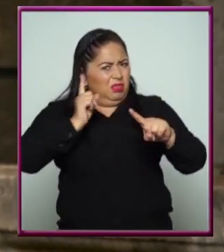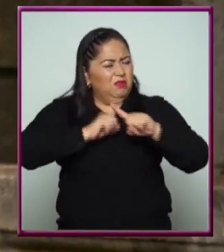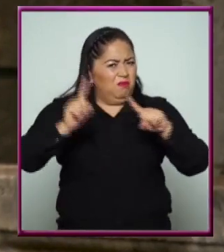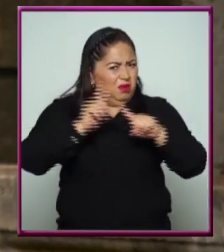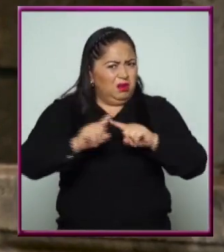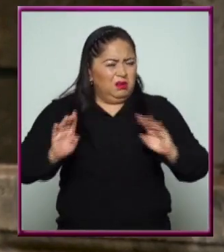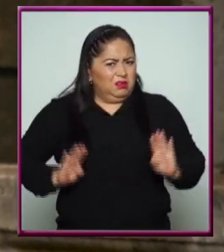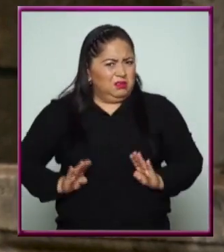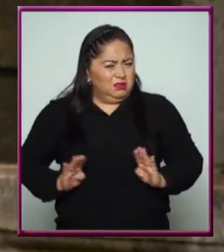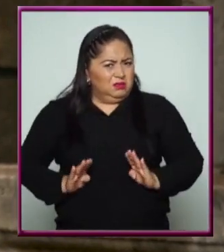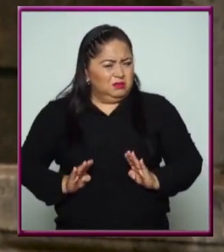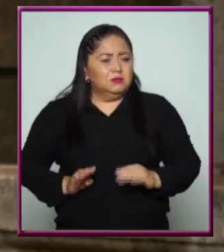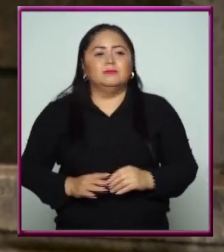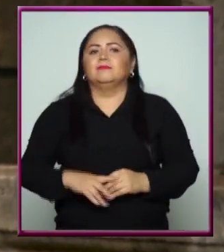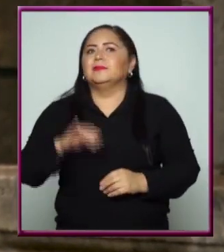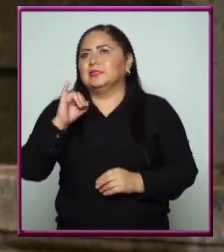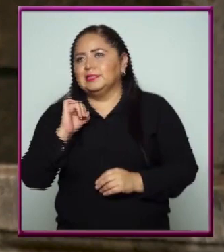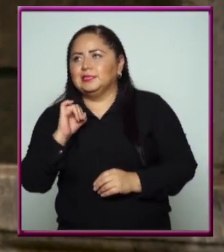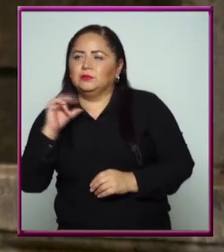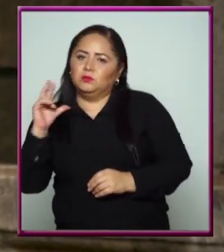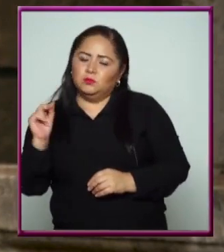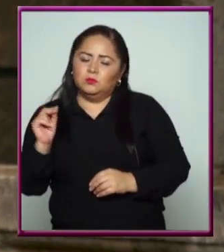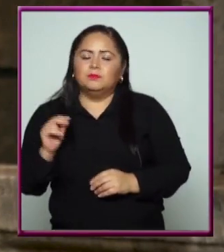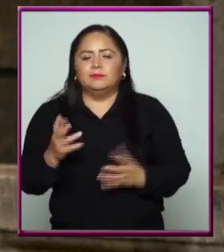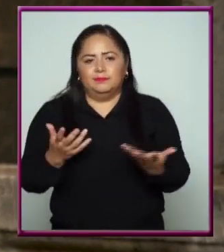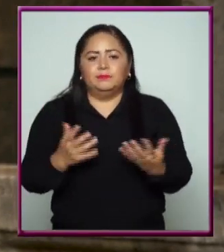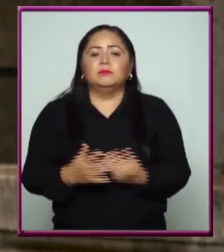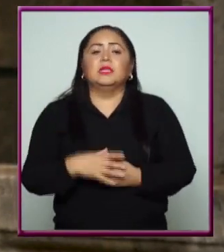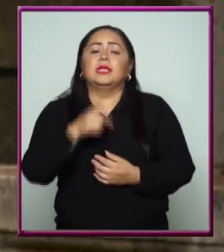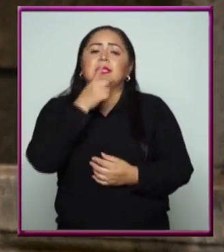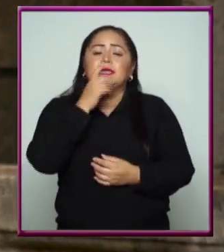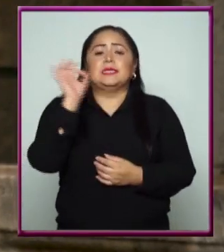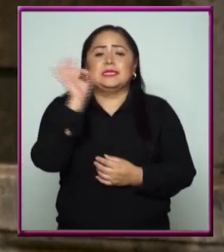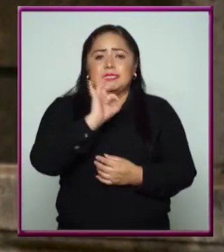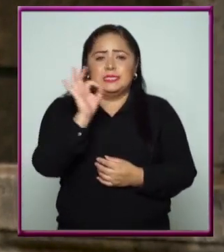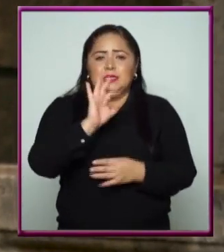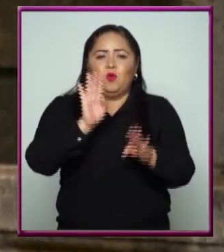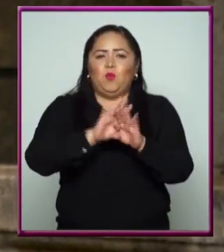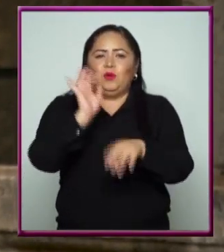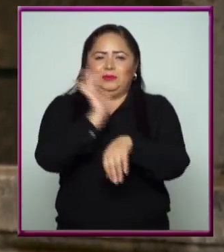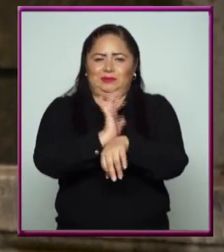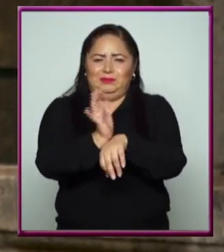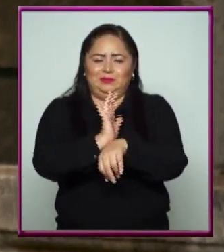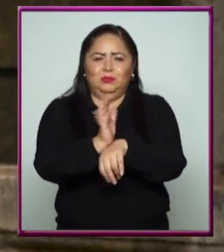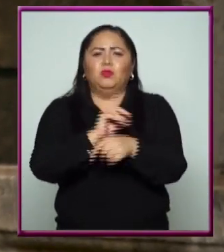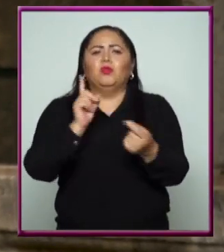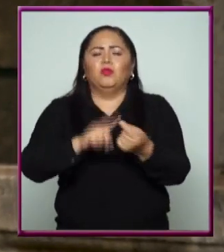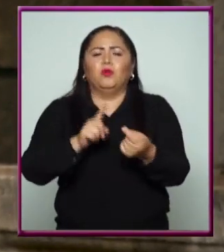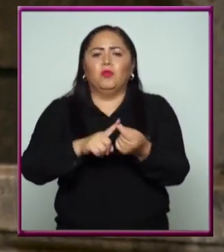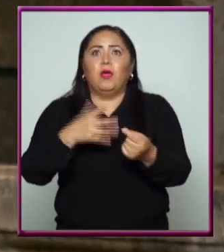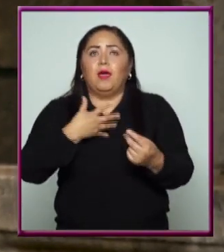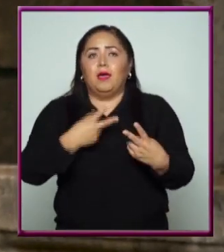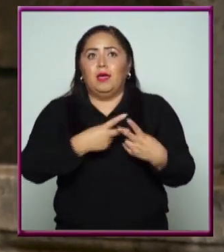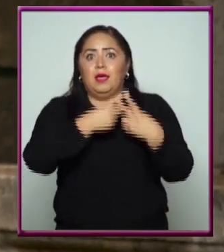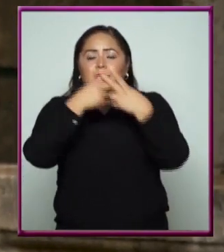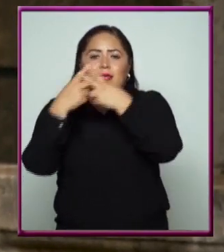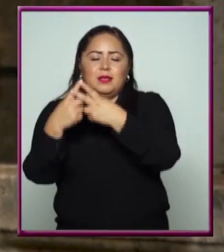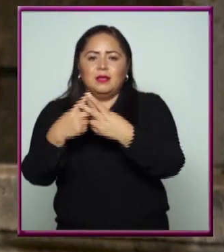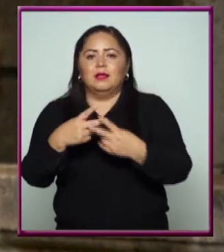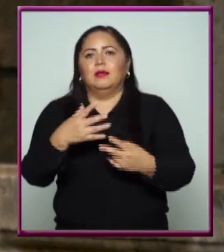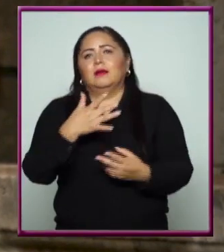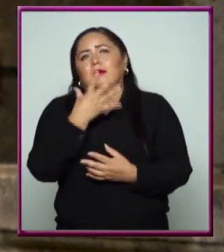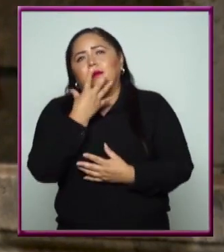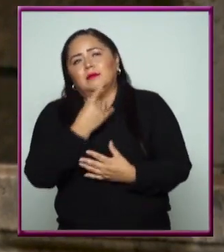diferentes. Sí y no. Es decir, quizá aquí sí es como en el cine, en donde hay estrellas de acción,